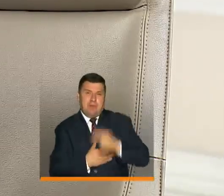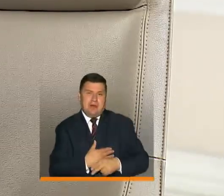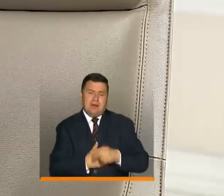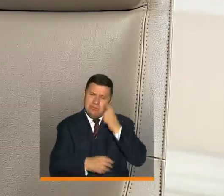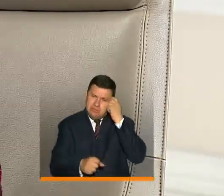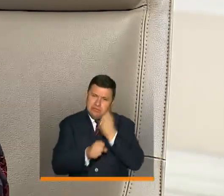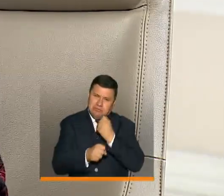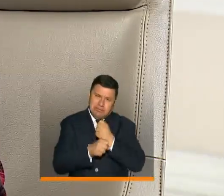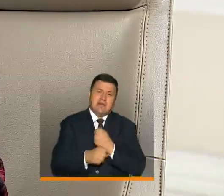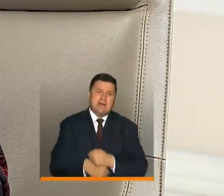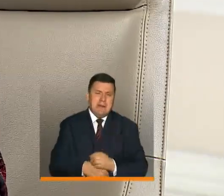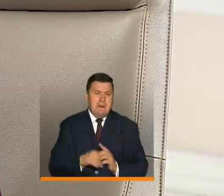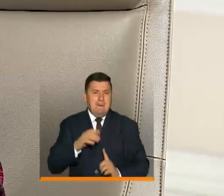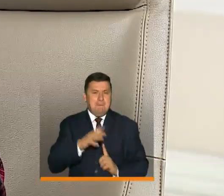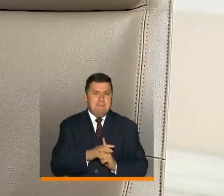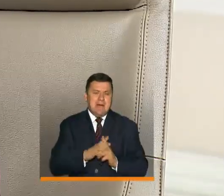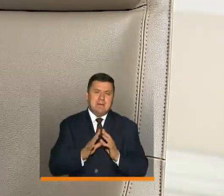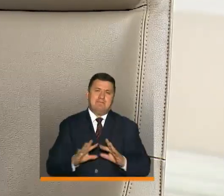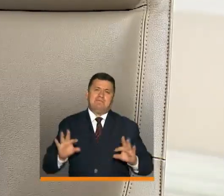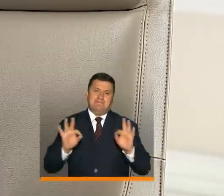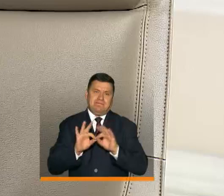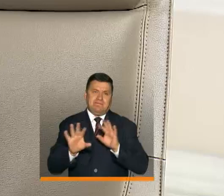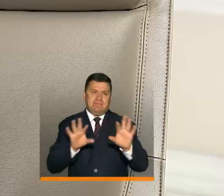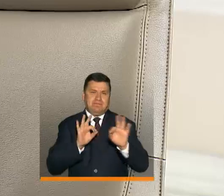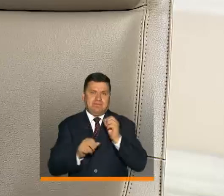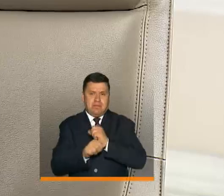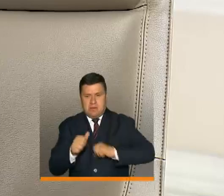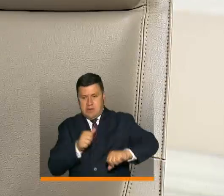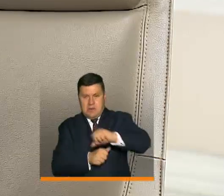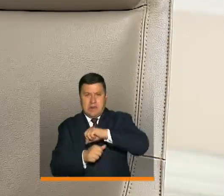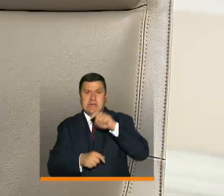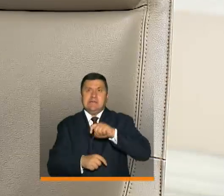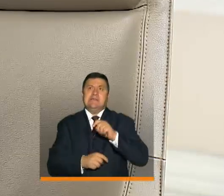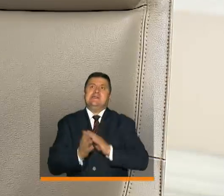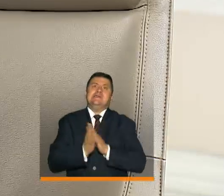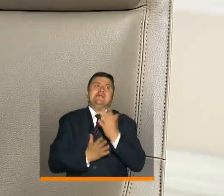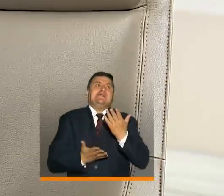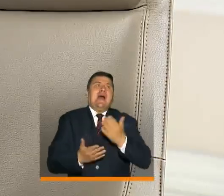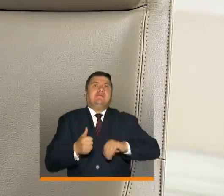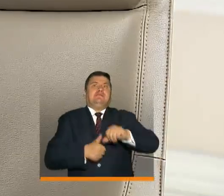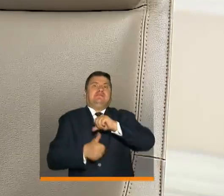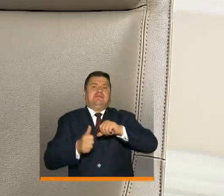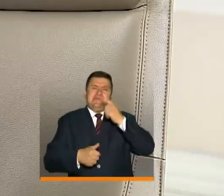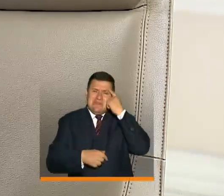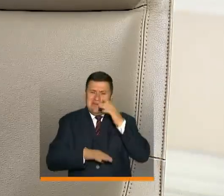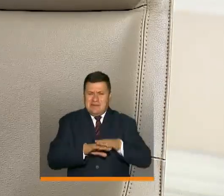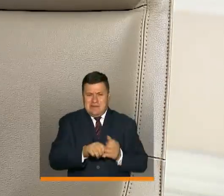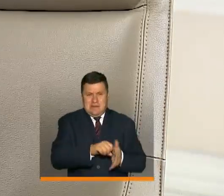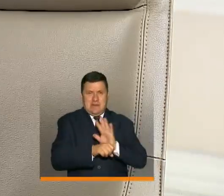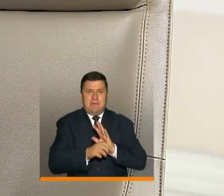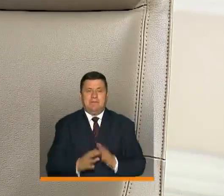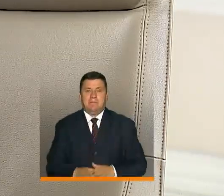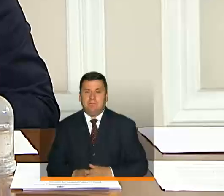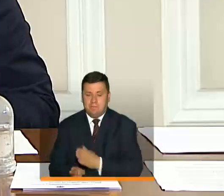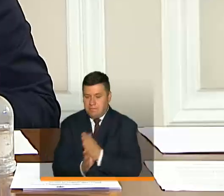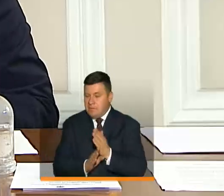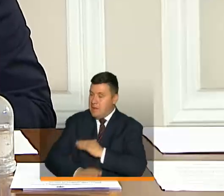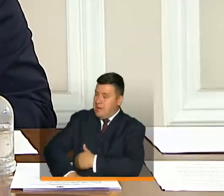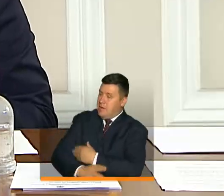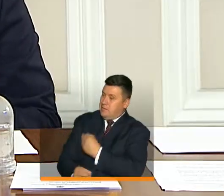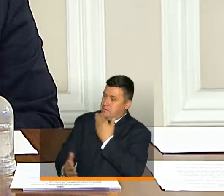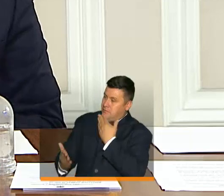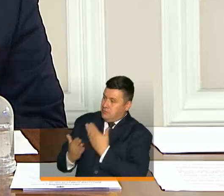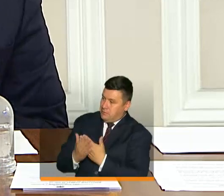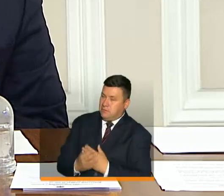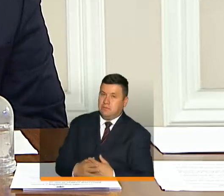cuarta generación, generando parte de esa reactivación de la economía que el país tanto necesita después del COVID. Ministra, muchísimas